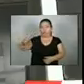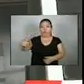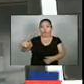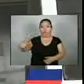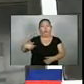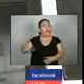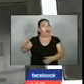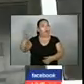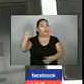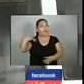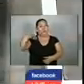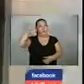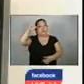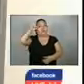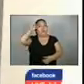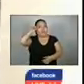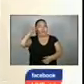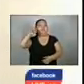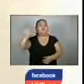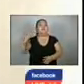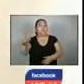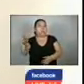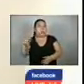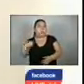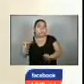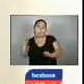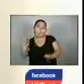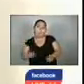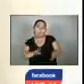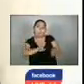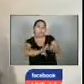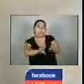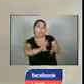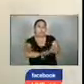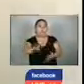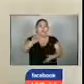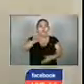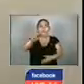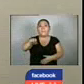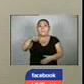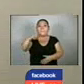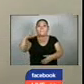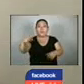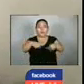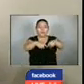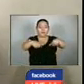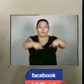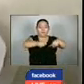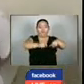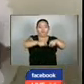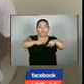expresidente Mauricio Funes a cambio de permitir el cobro de más de 1,000 cheques.